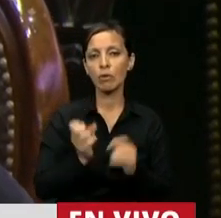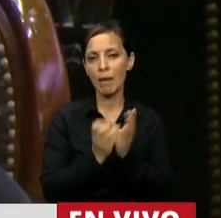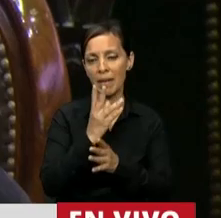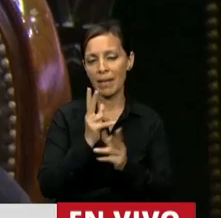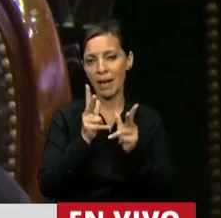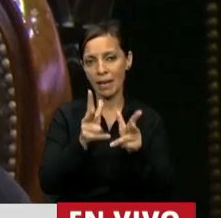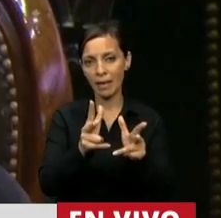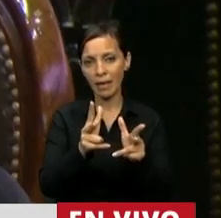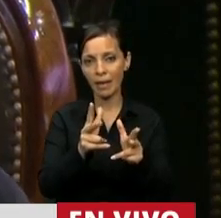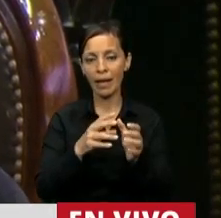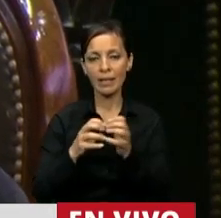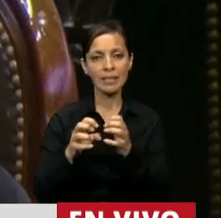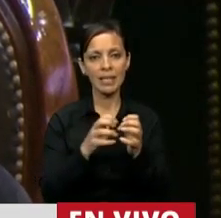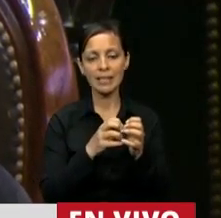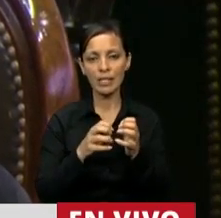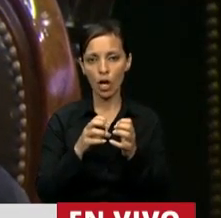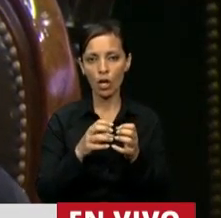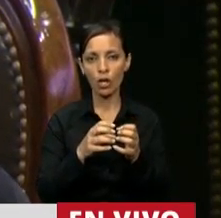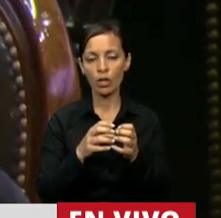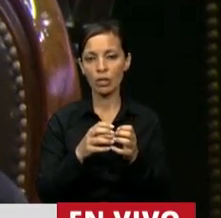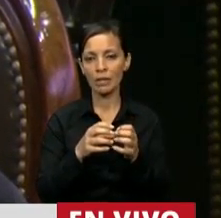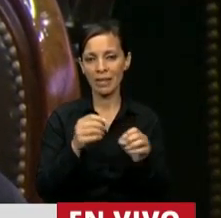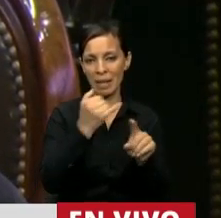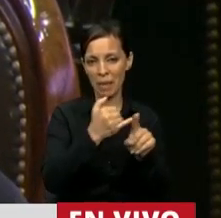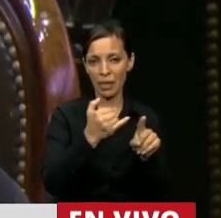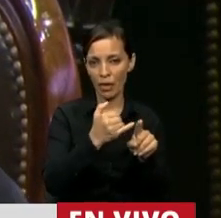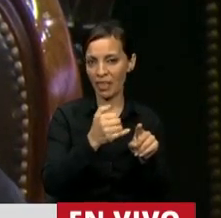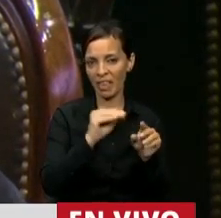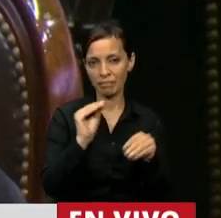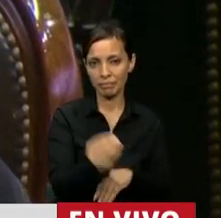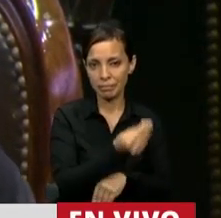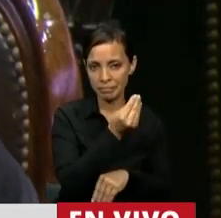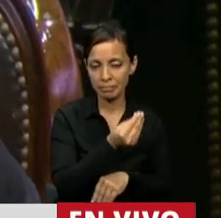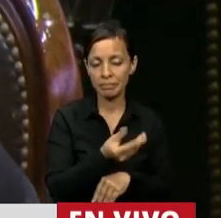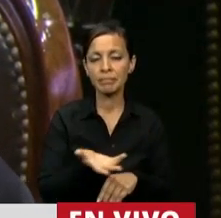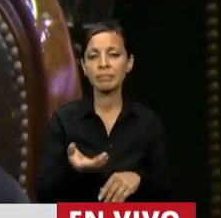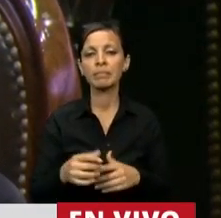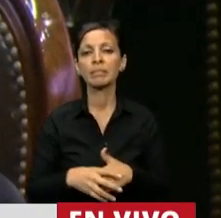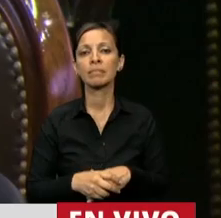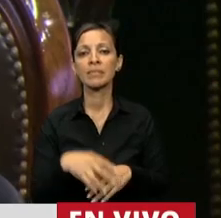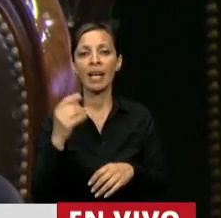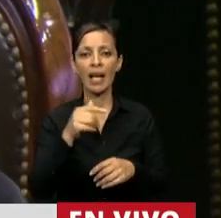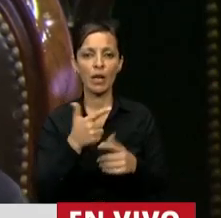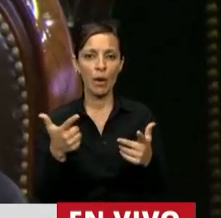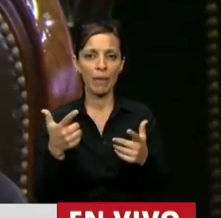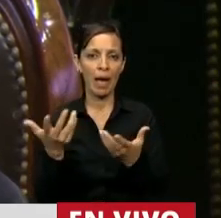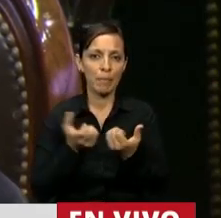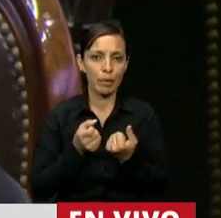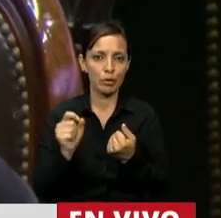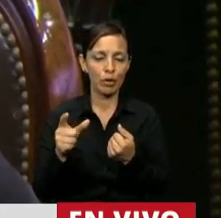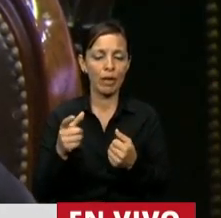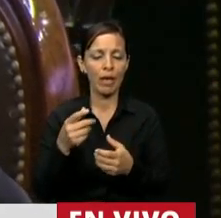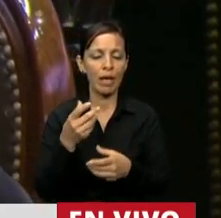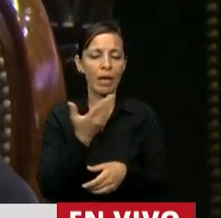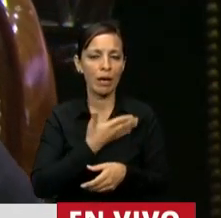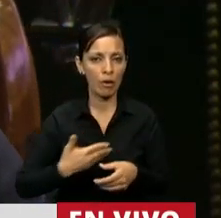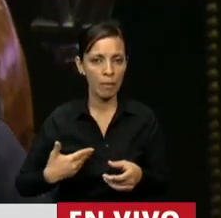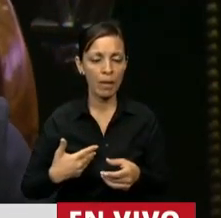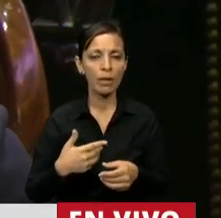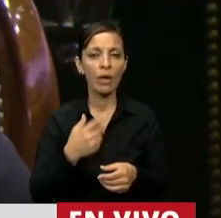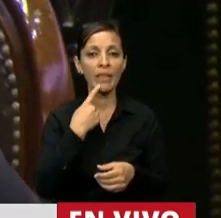aquella sesión que fracasó, en la que no logramos el quórum y el acompañamiento del oficialismo, decía que